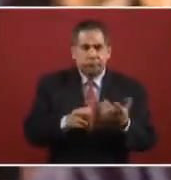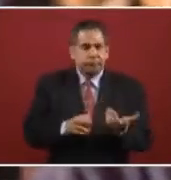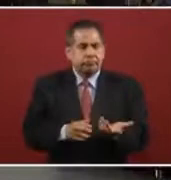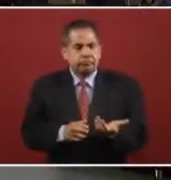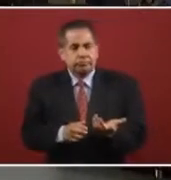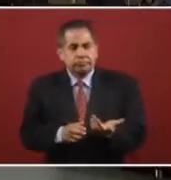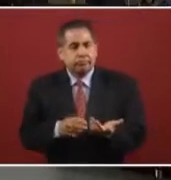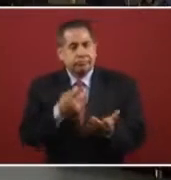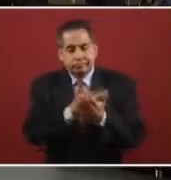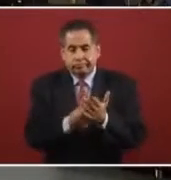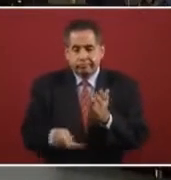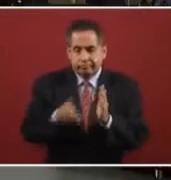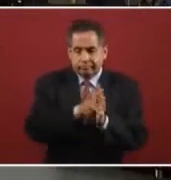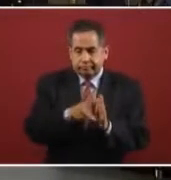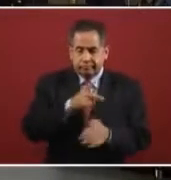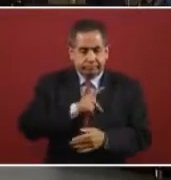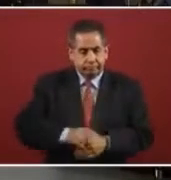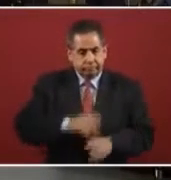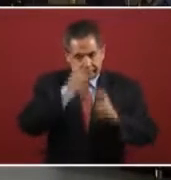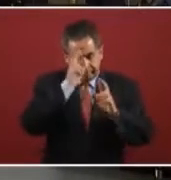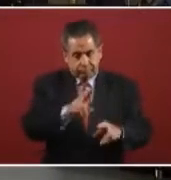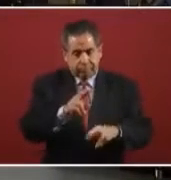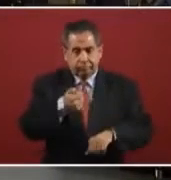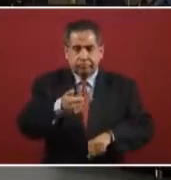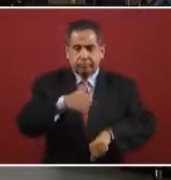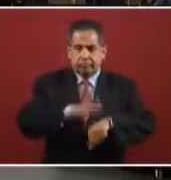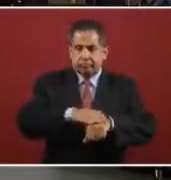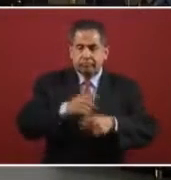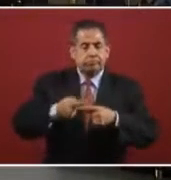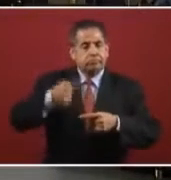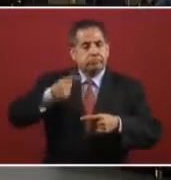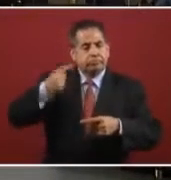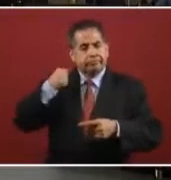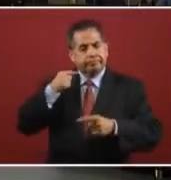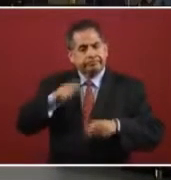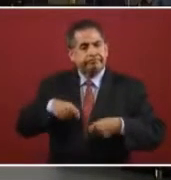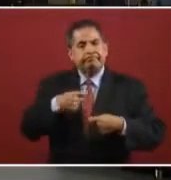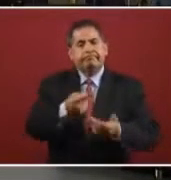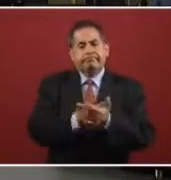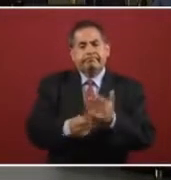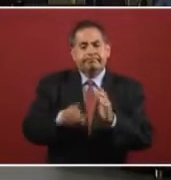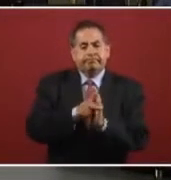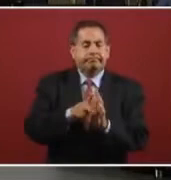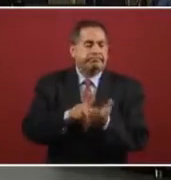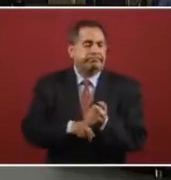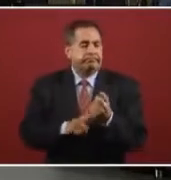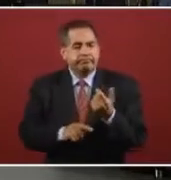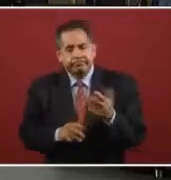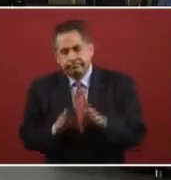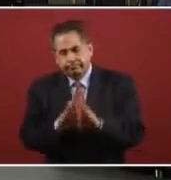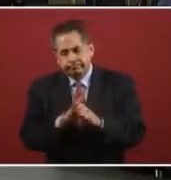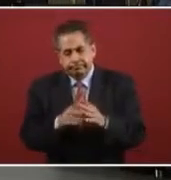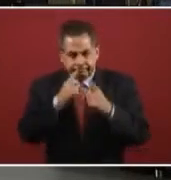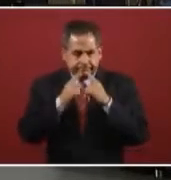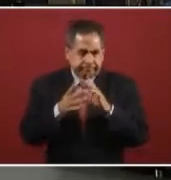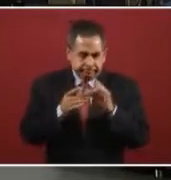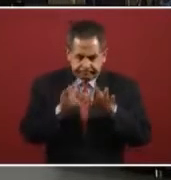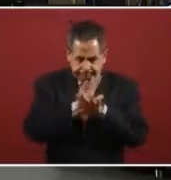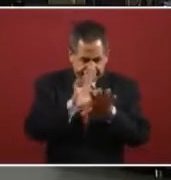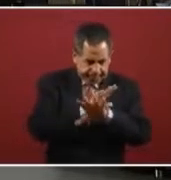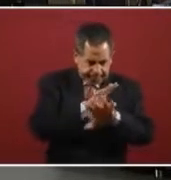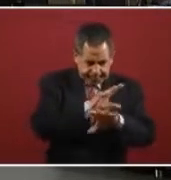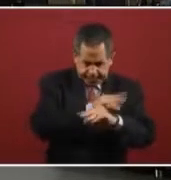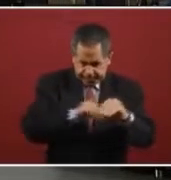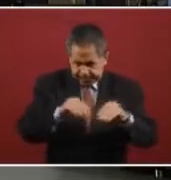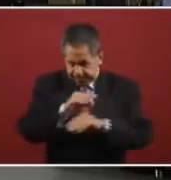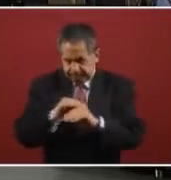Dicen que estas plazas se respetaron, que son plazas de la administración anterior y que pues están reestructurando estos puestos.